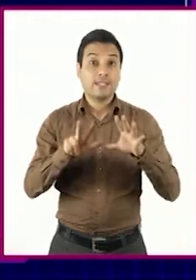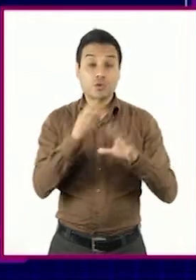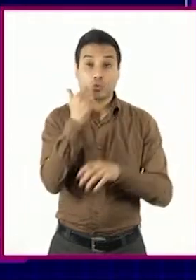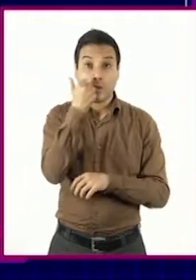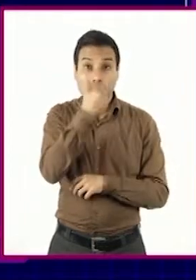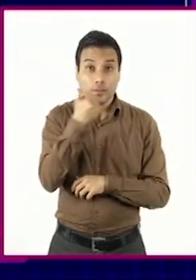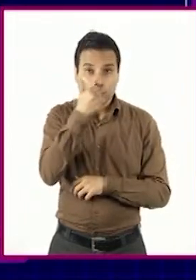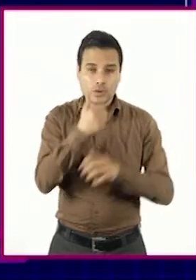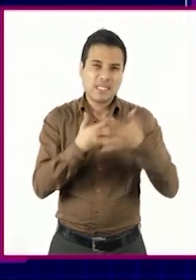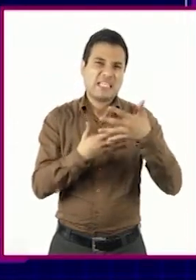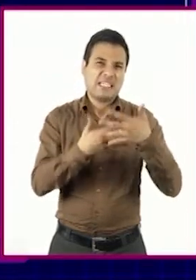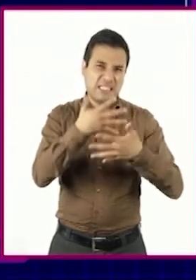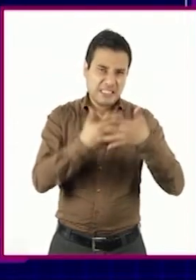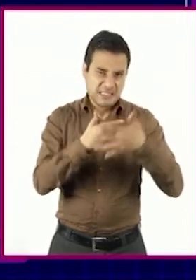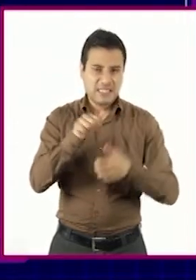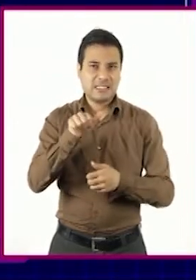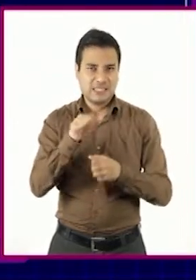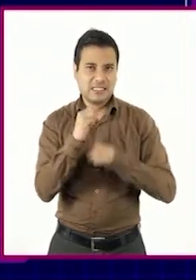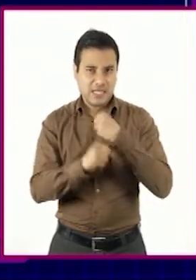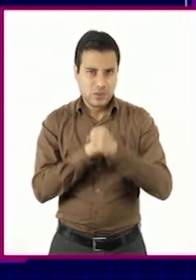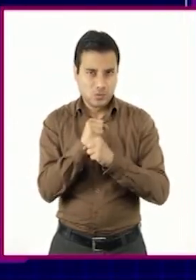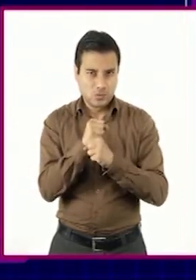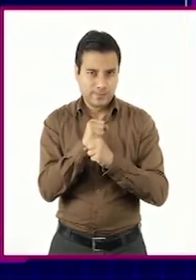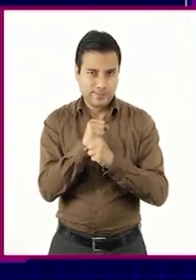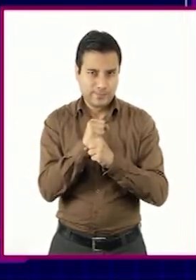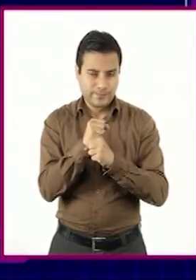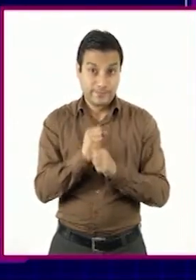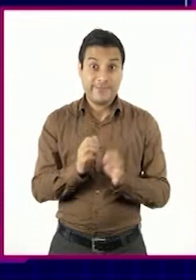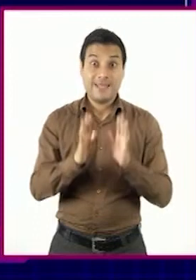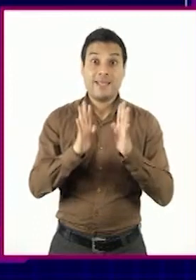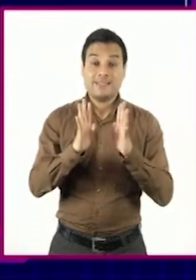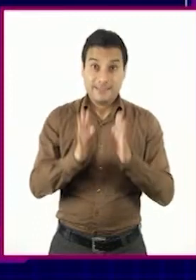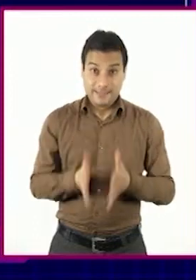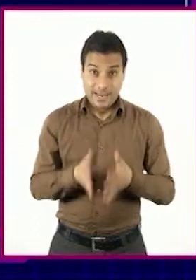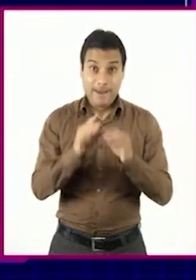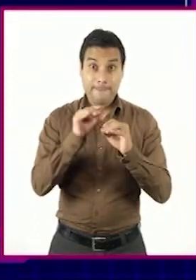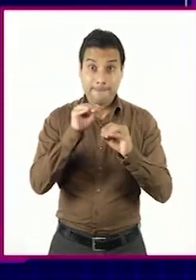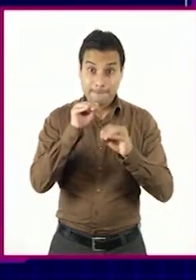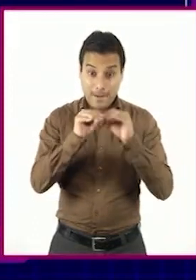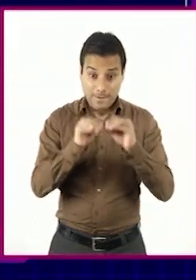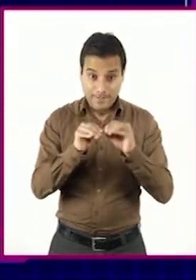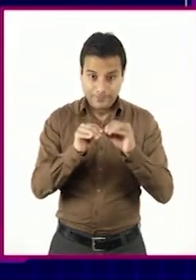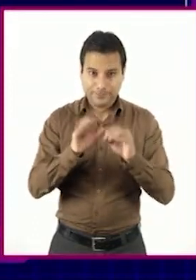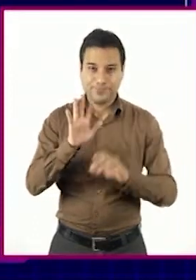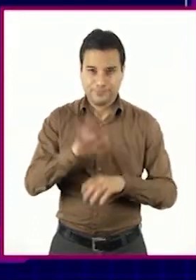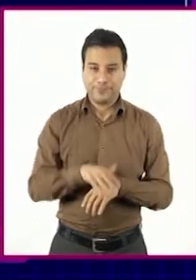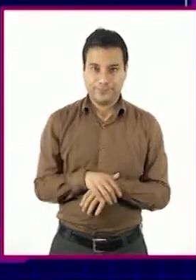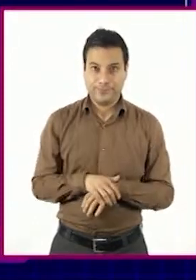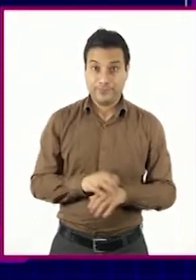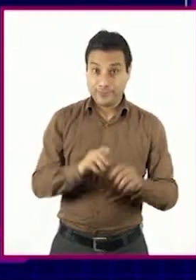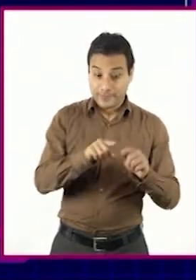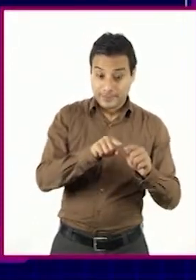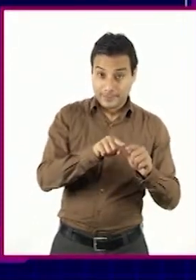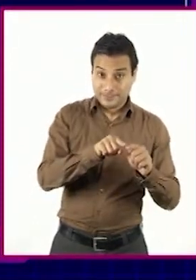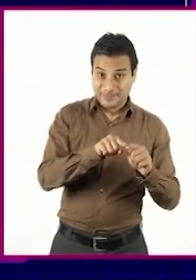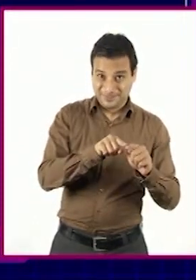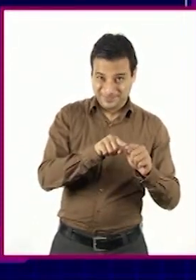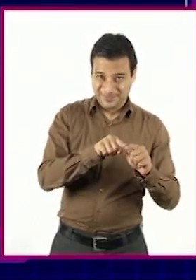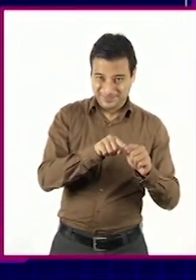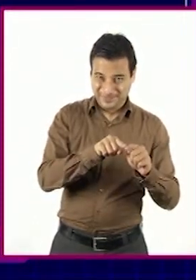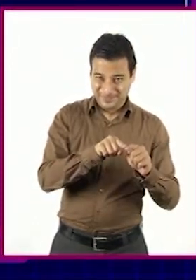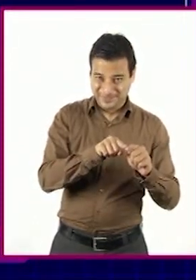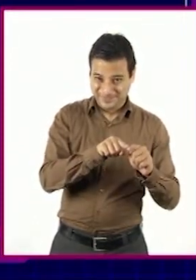con 15 o 16 años. Con estos datos, en el eje horizontal se anotan los